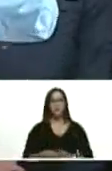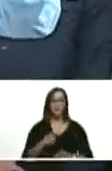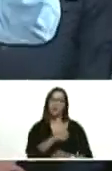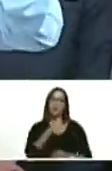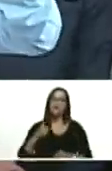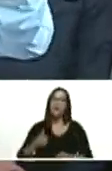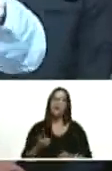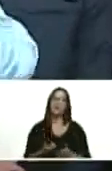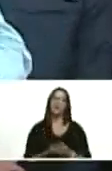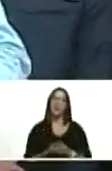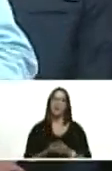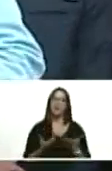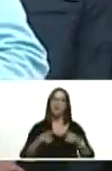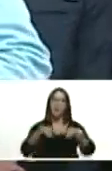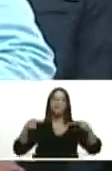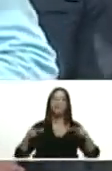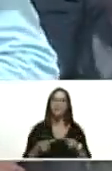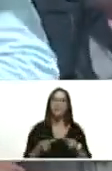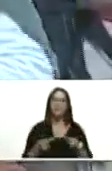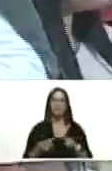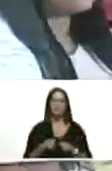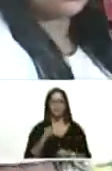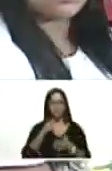una de las trincheras